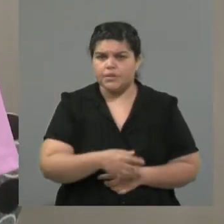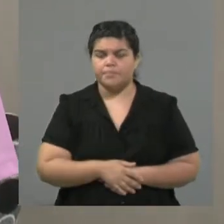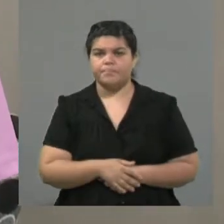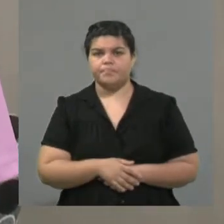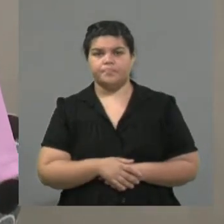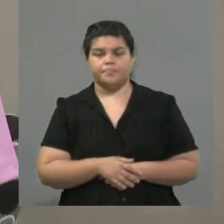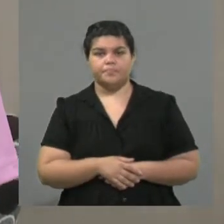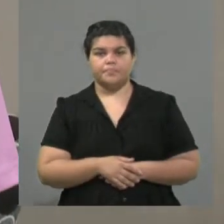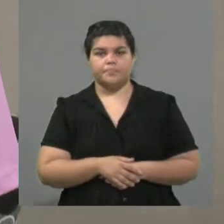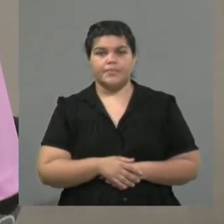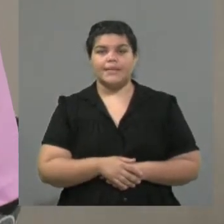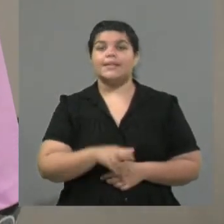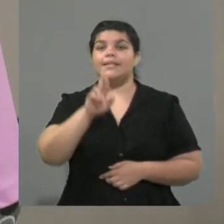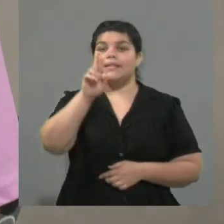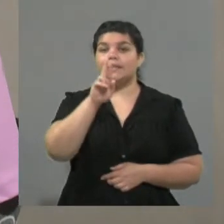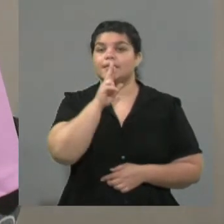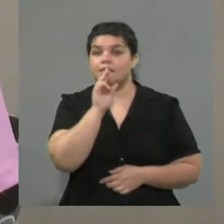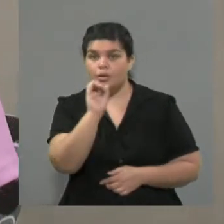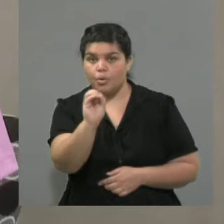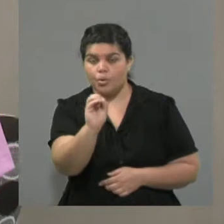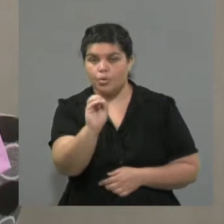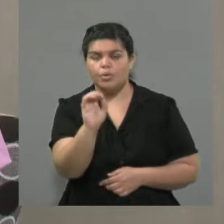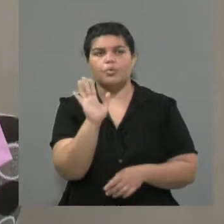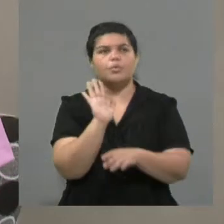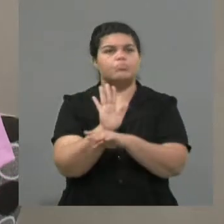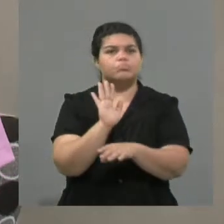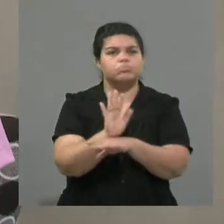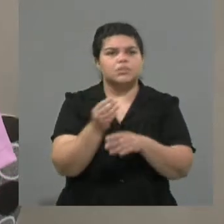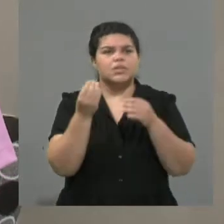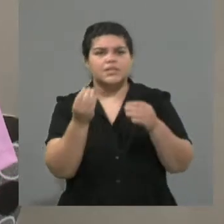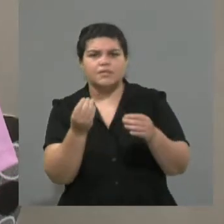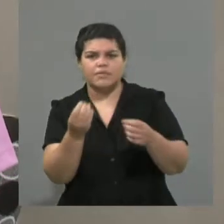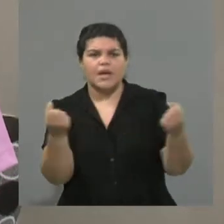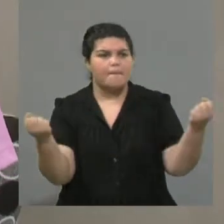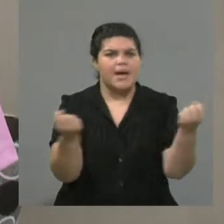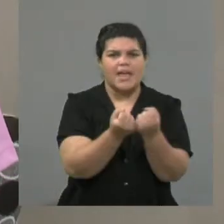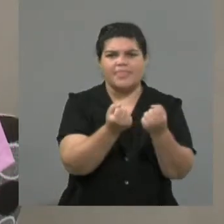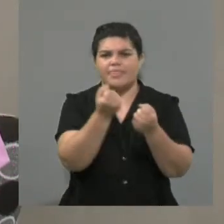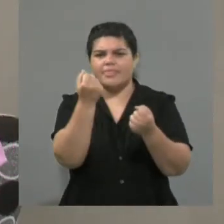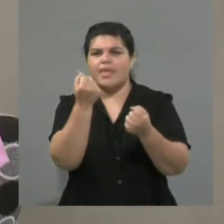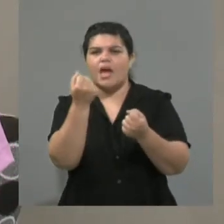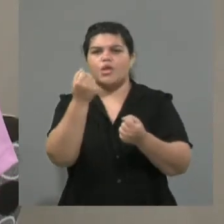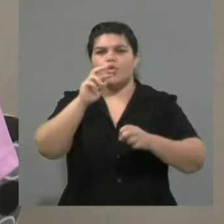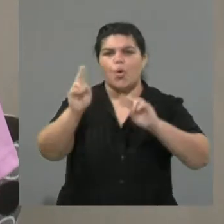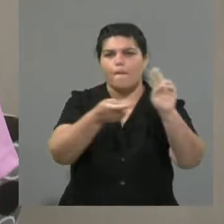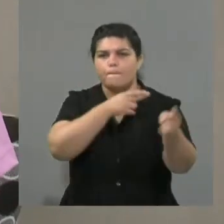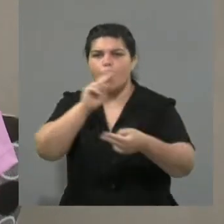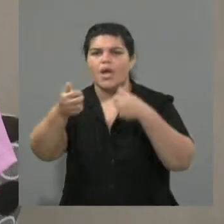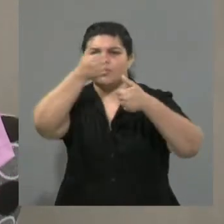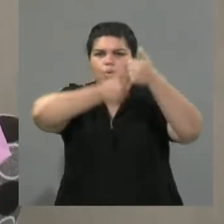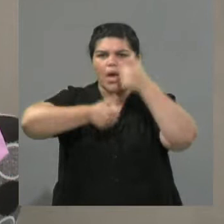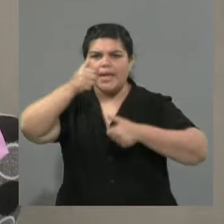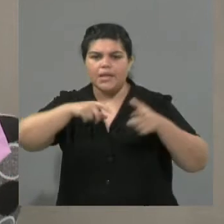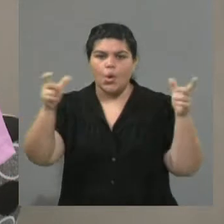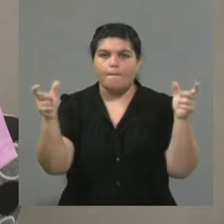incidencia tiene la RTO a la hora de prevenir daños y sobre todo heridos y muertos en el tema de la